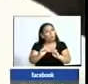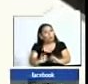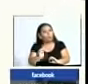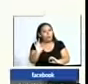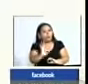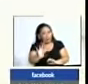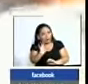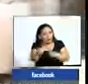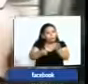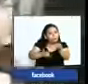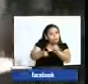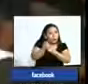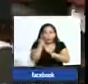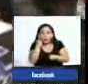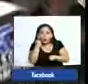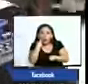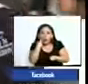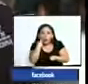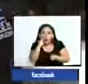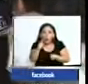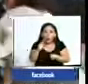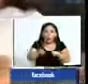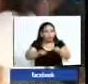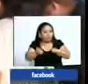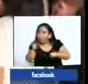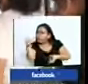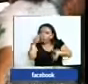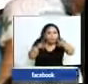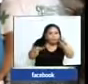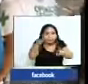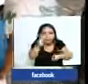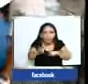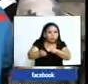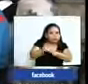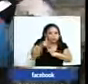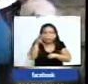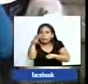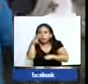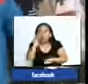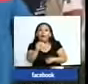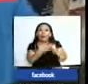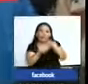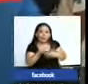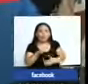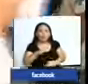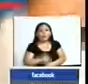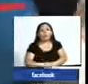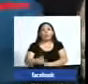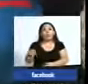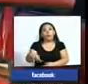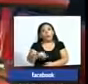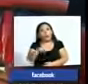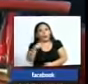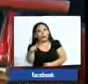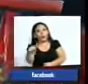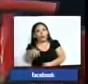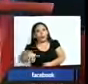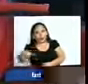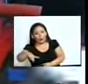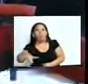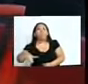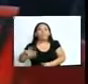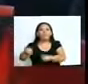con un poco más de precaución. Si manejáramos a la defensiva, como dice la gente de tránsito. También hay otro accidente en la carretera troncal